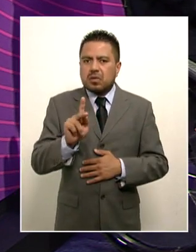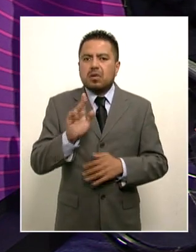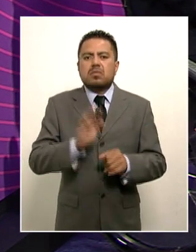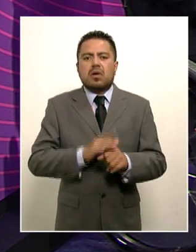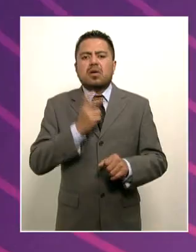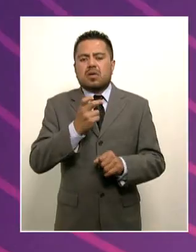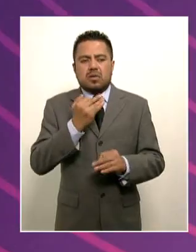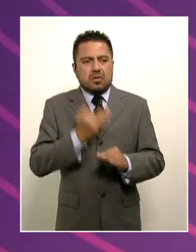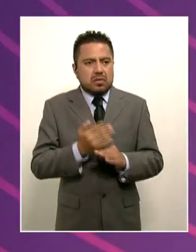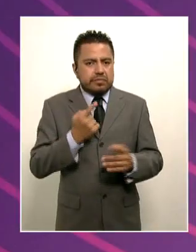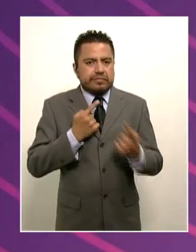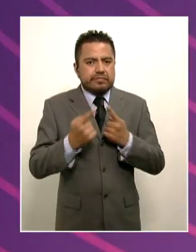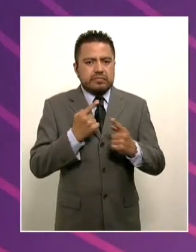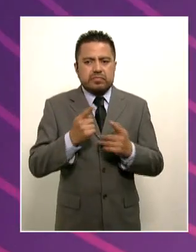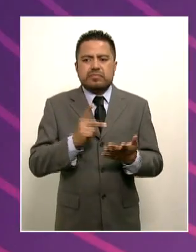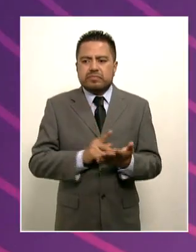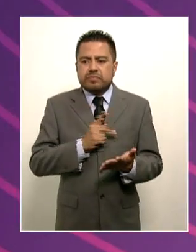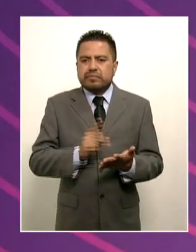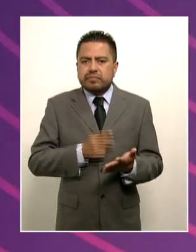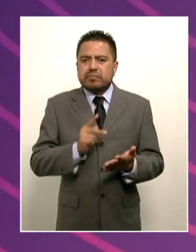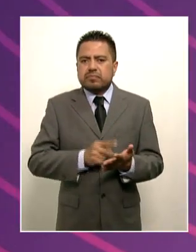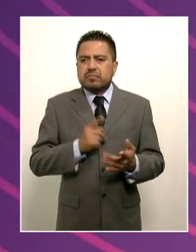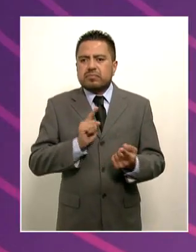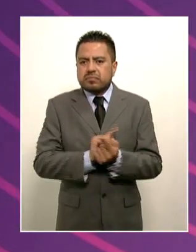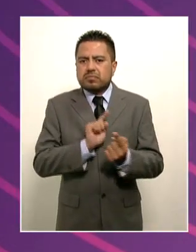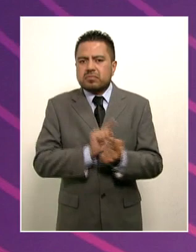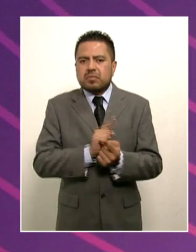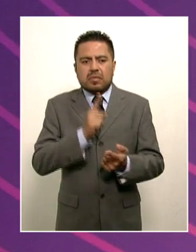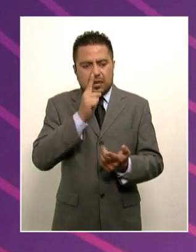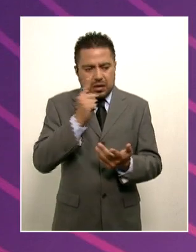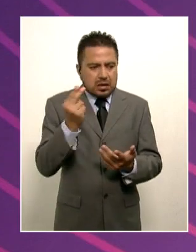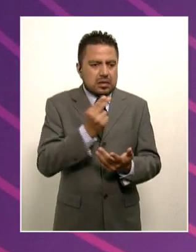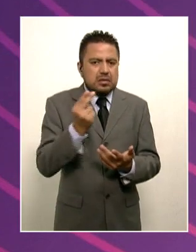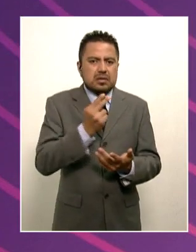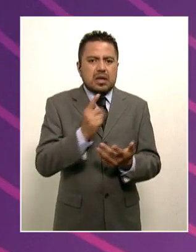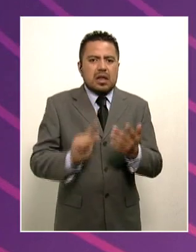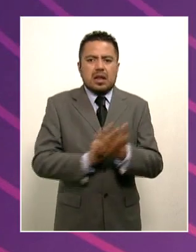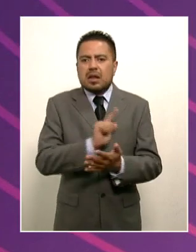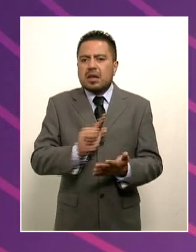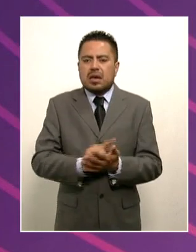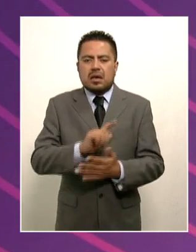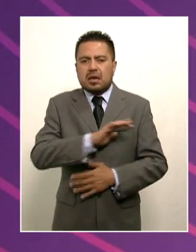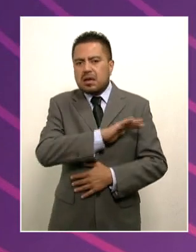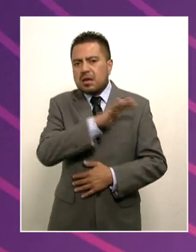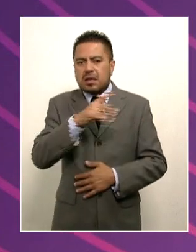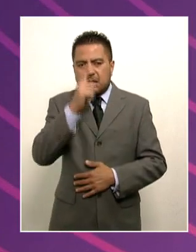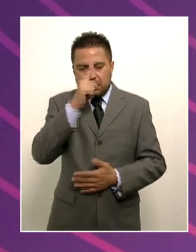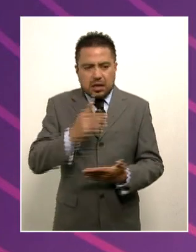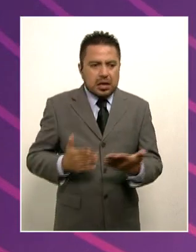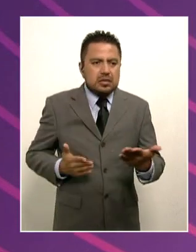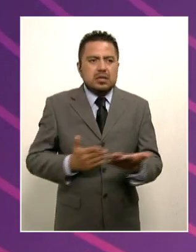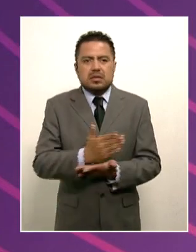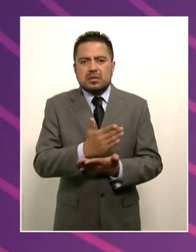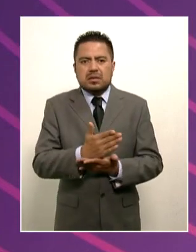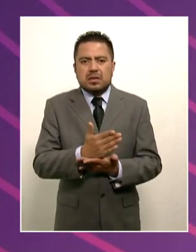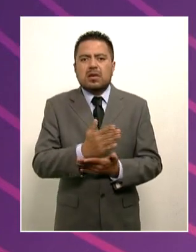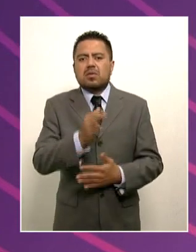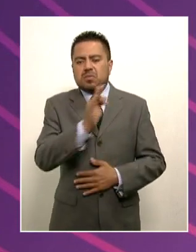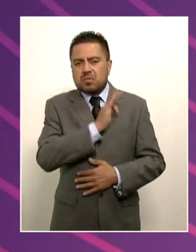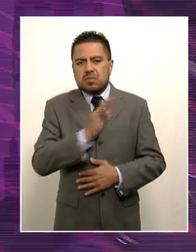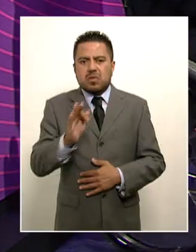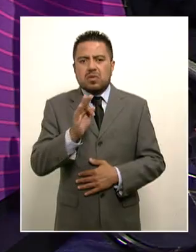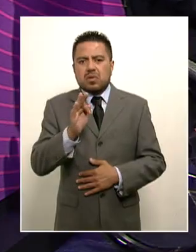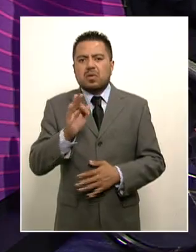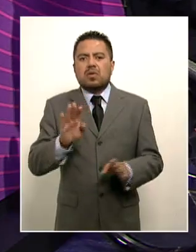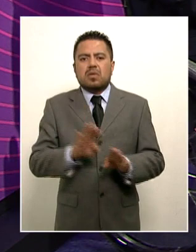hemos hablado varias ocasiones sobre la necesidad de tener una ley general de accesibilidad. Que pudiera ser como